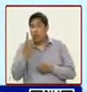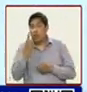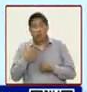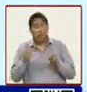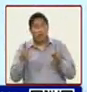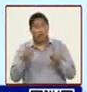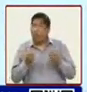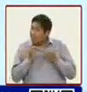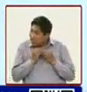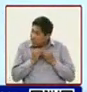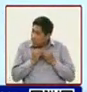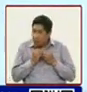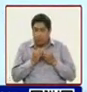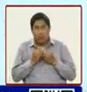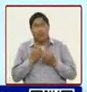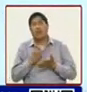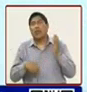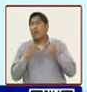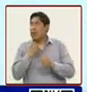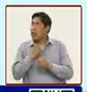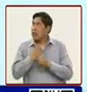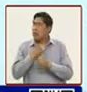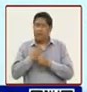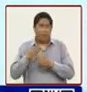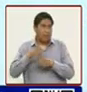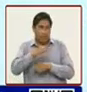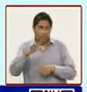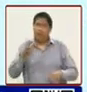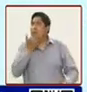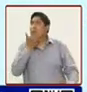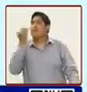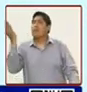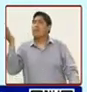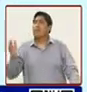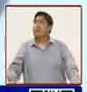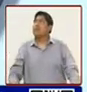causas, los trabajos y todo lo que se está realizando en la zona.